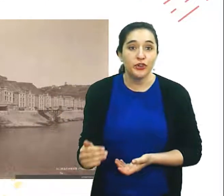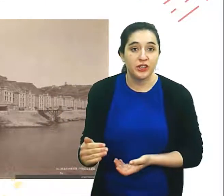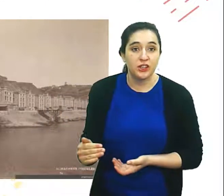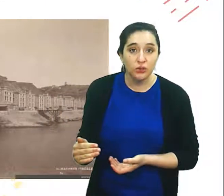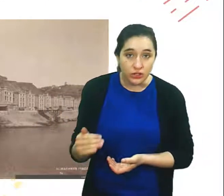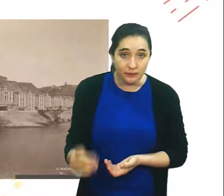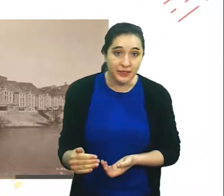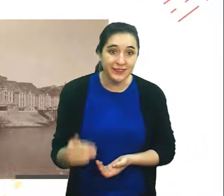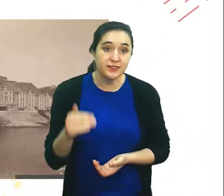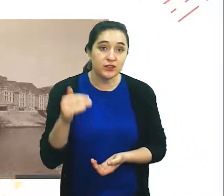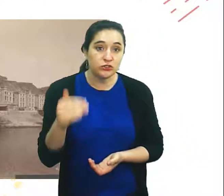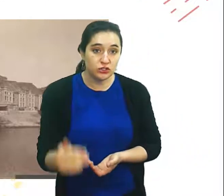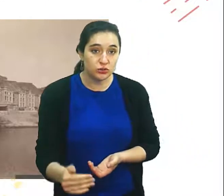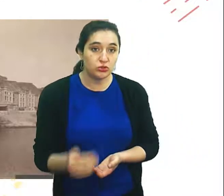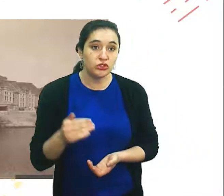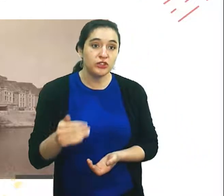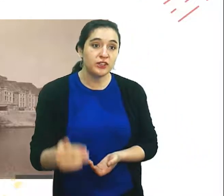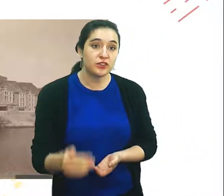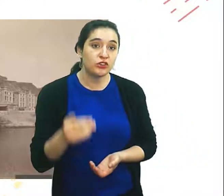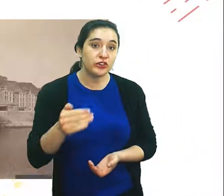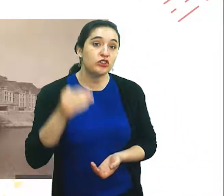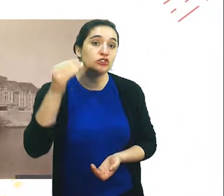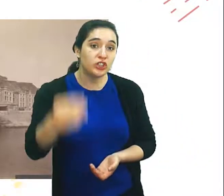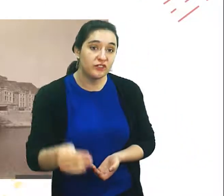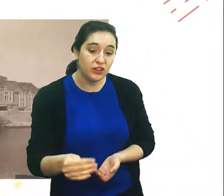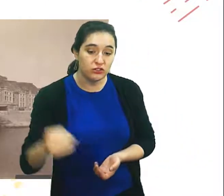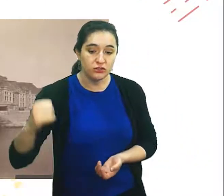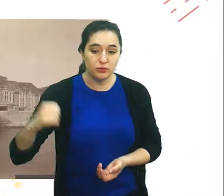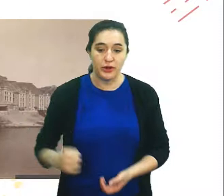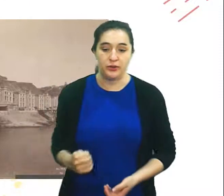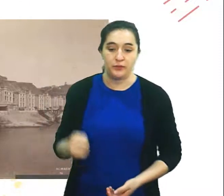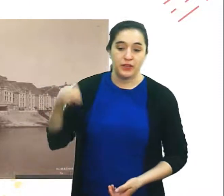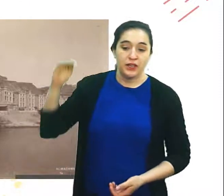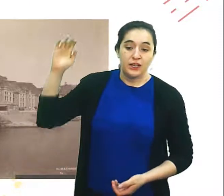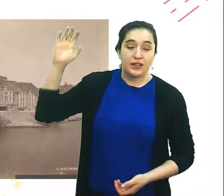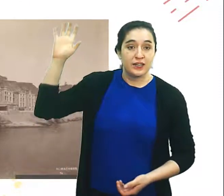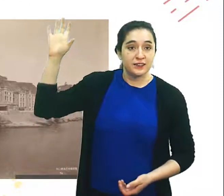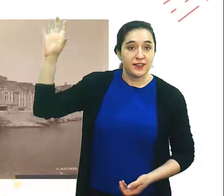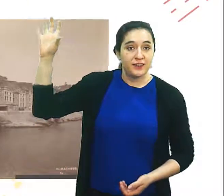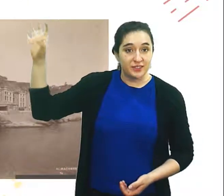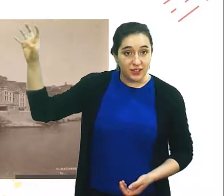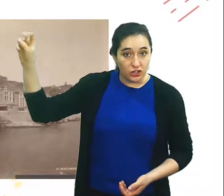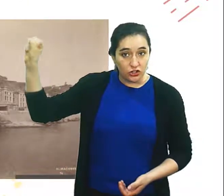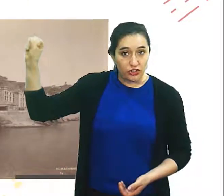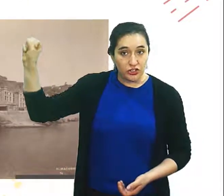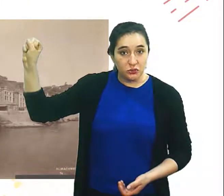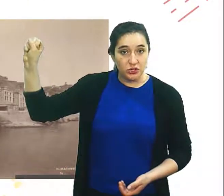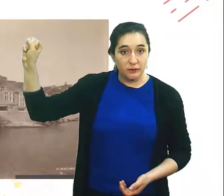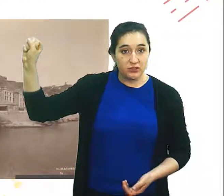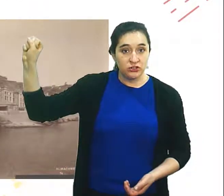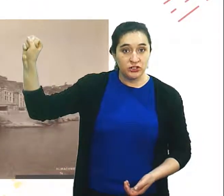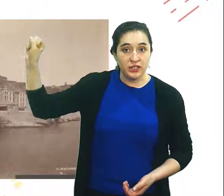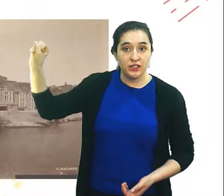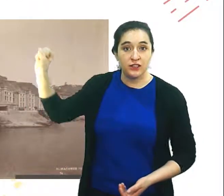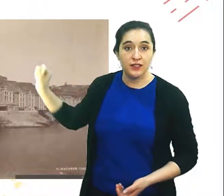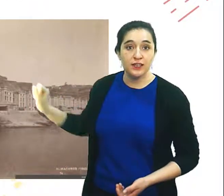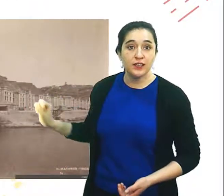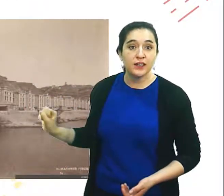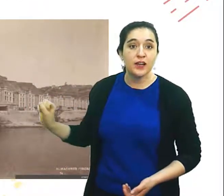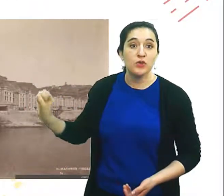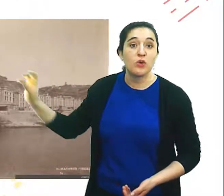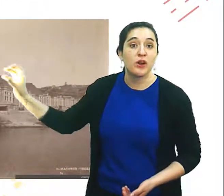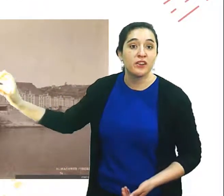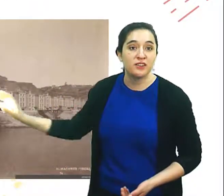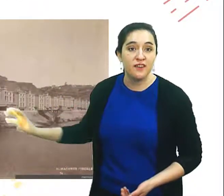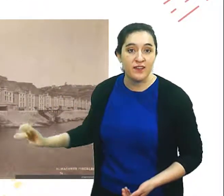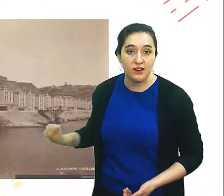¿Cuáles eran los objetivos también de esta constitución, de este orden conservador? Bueno, restablecer el orden, como les mencioné, y